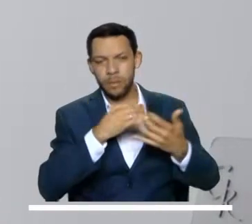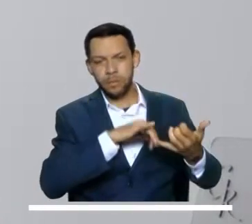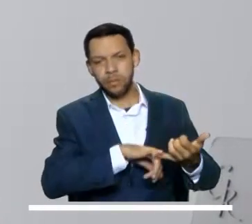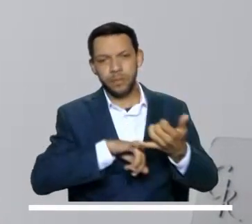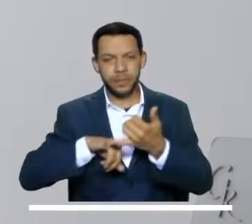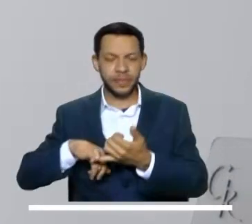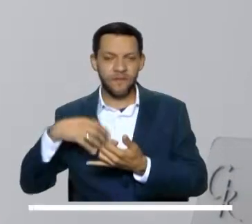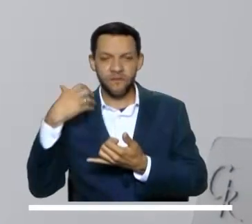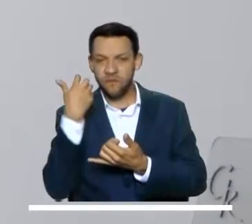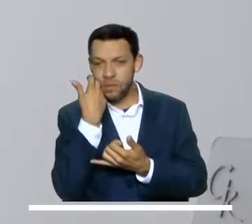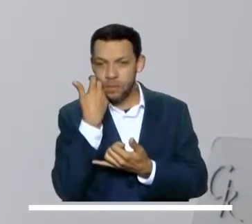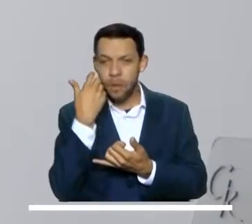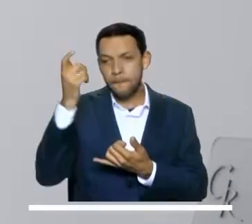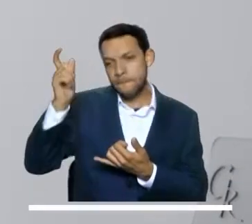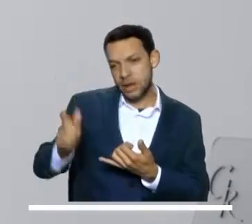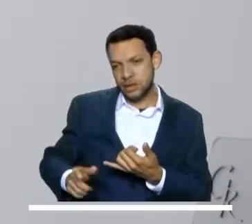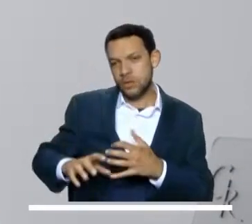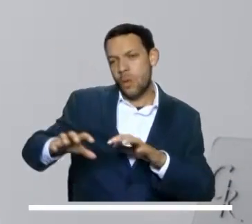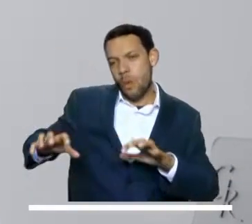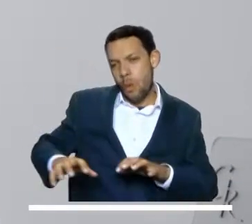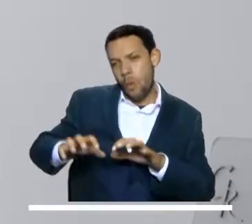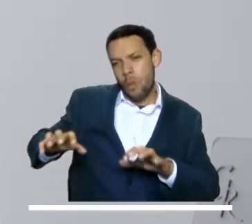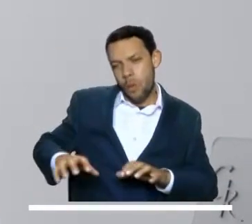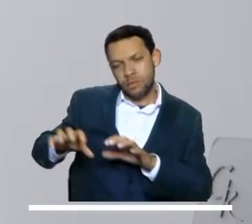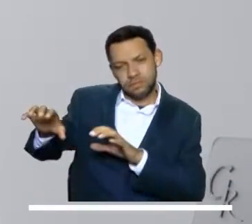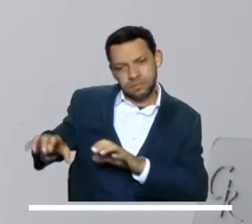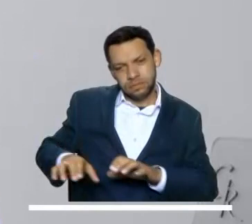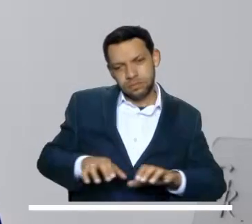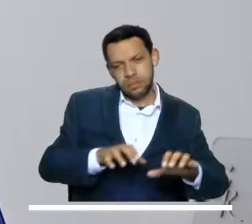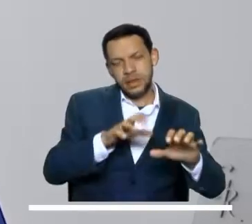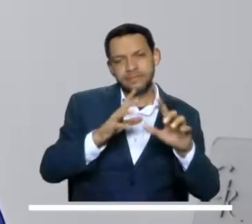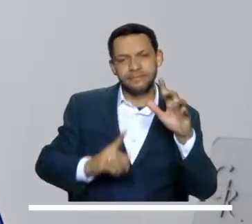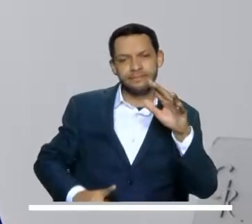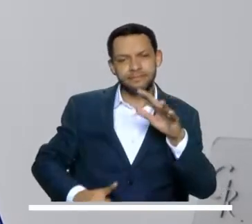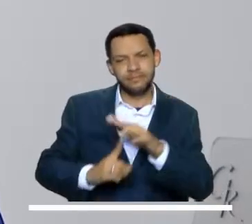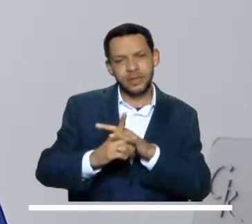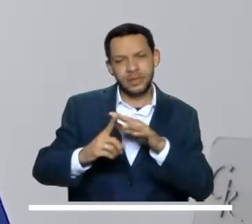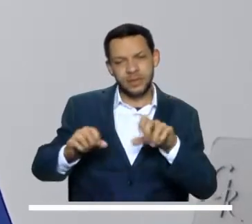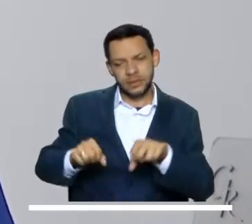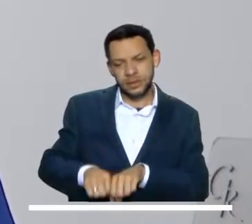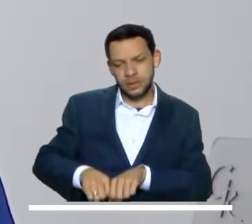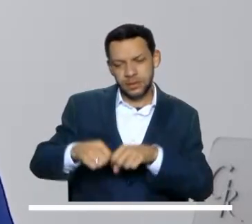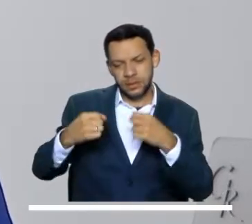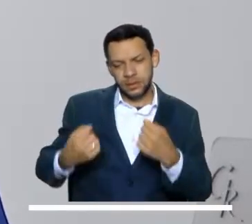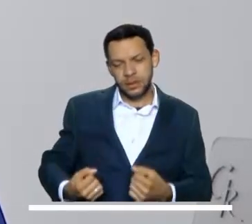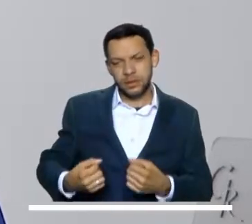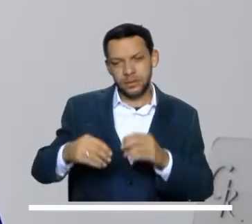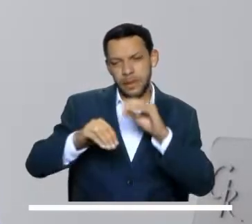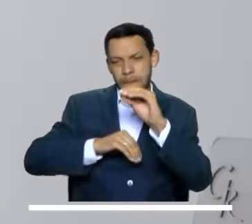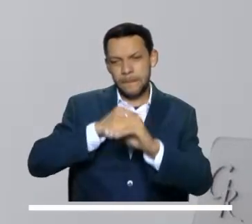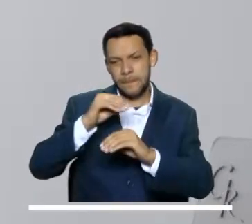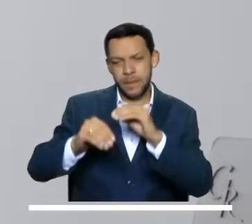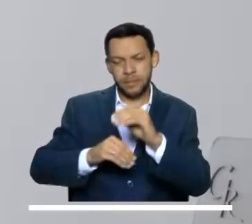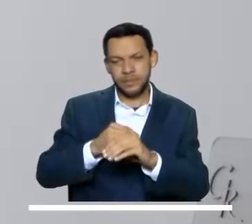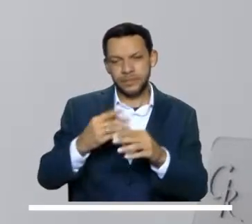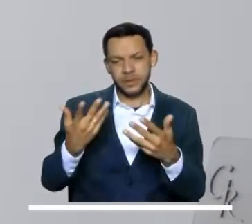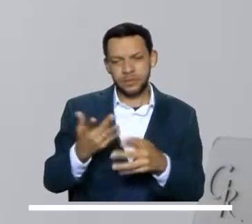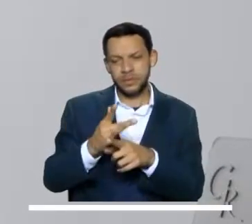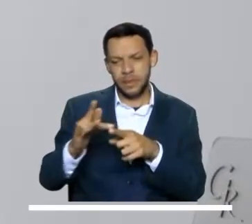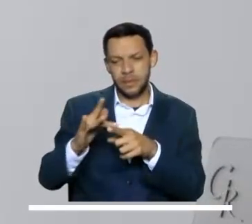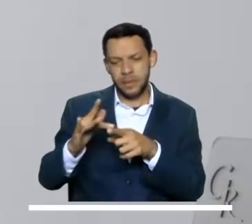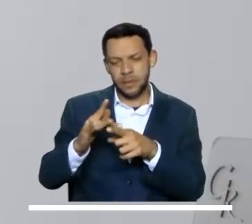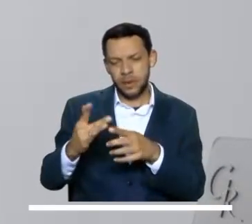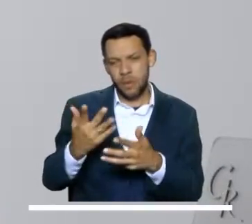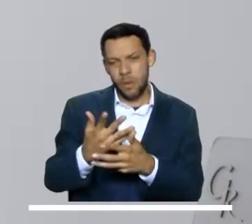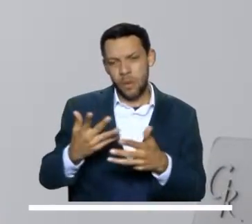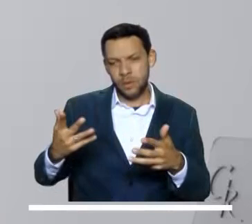tipo funcional, que son alteraciones fisiológicas del aparato digestivo, asociado mucho a la técnica alimentaria o a la calidad de la alimentación. Digamos,